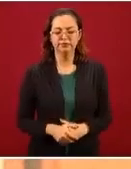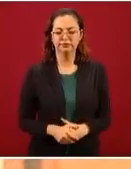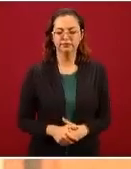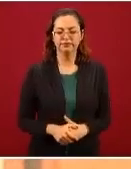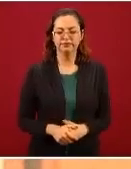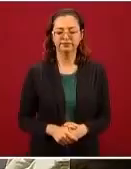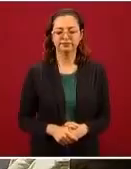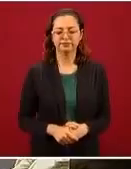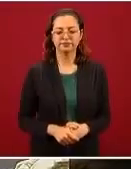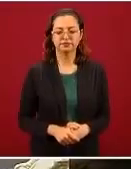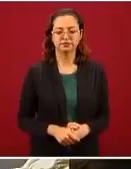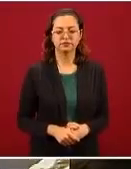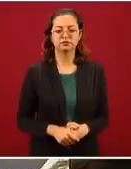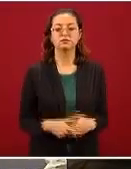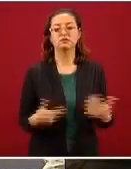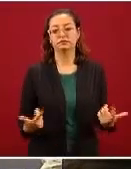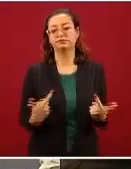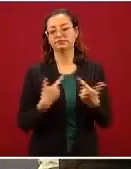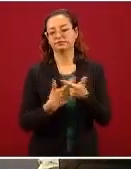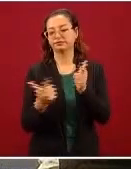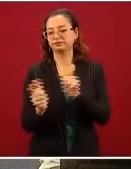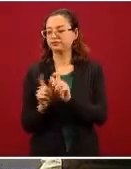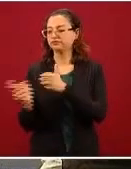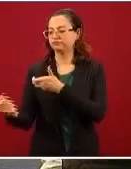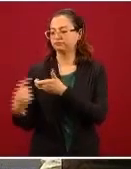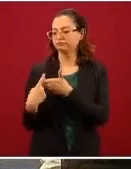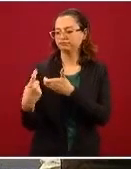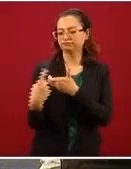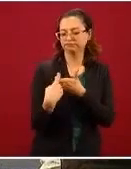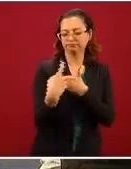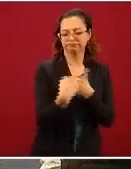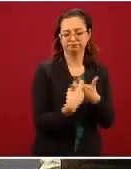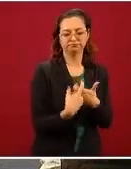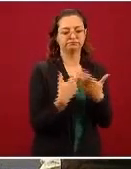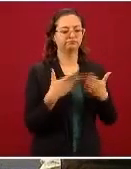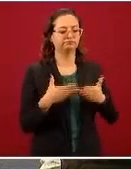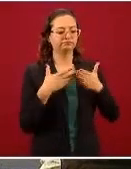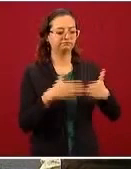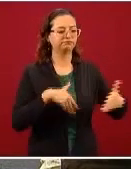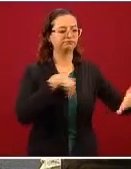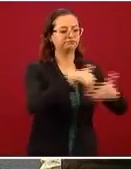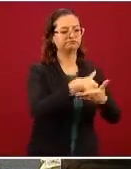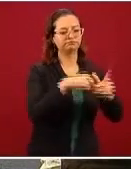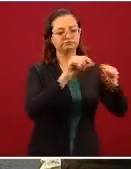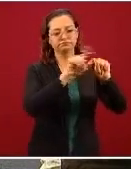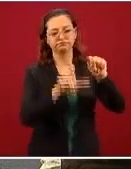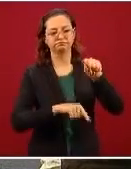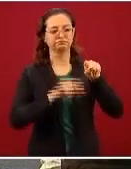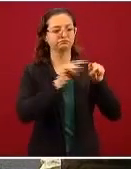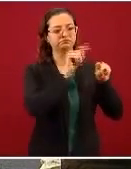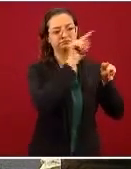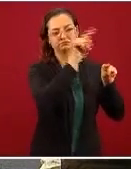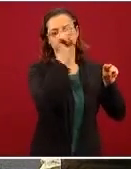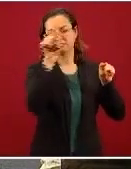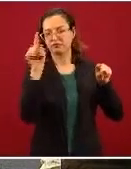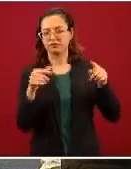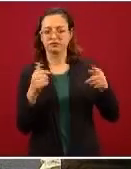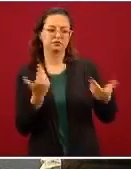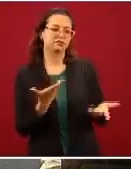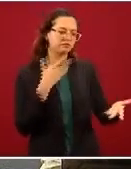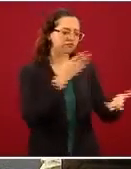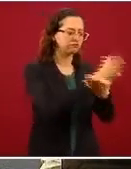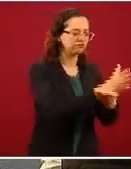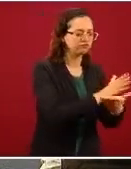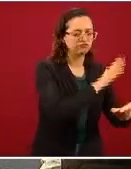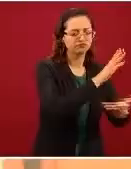un grupo multidisciplinario que está yendo a diferentes puertos para poder lograr